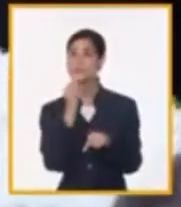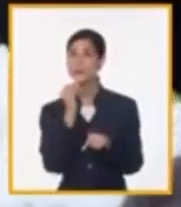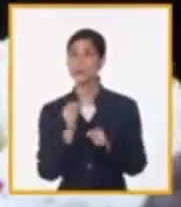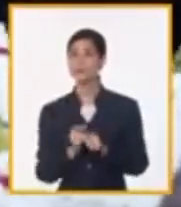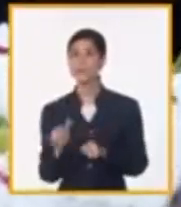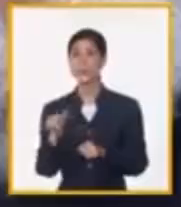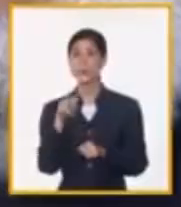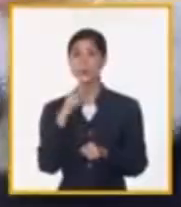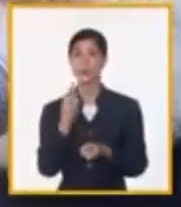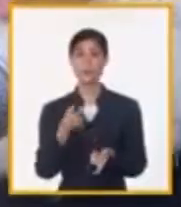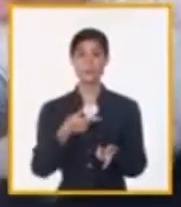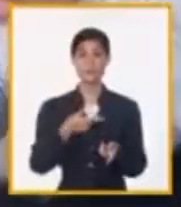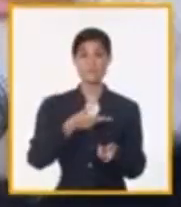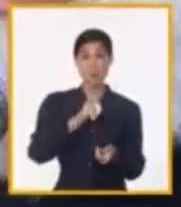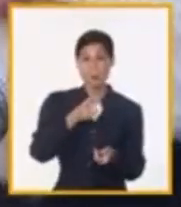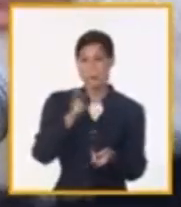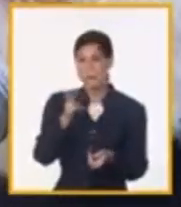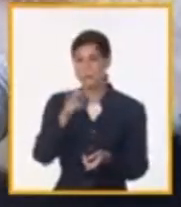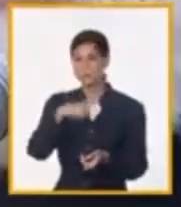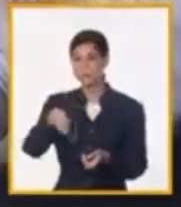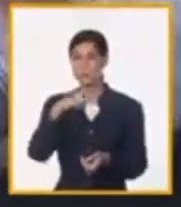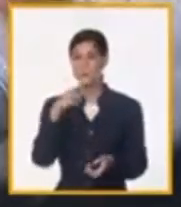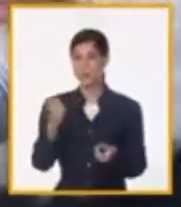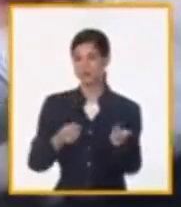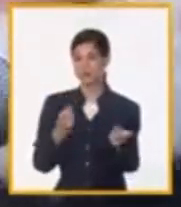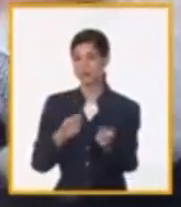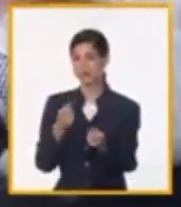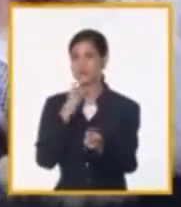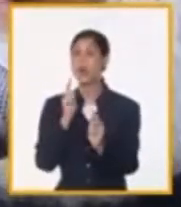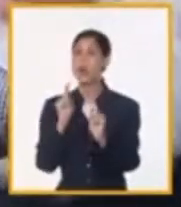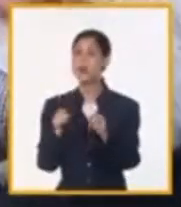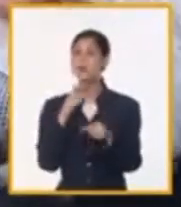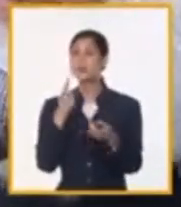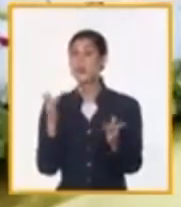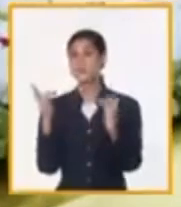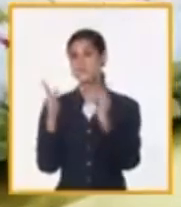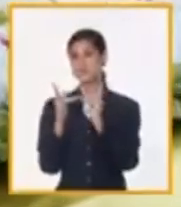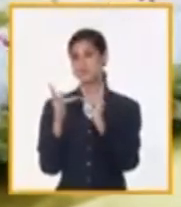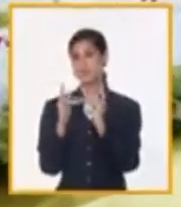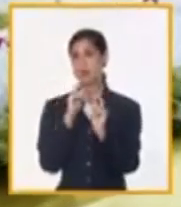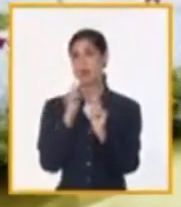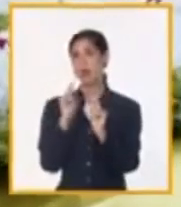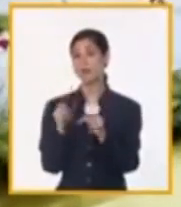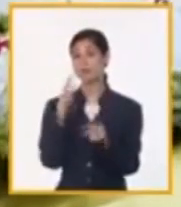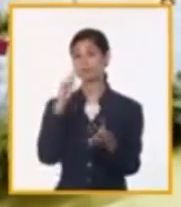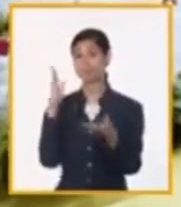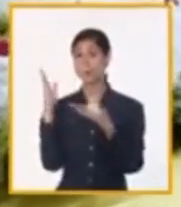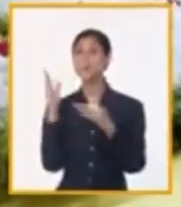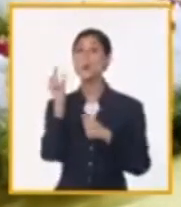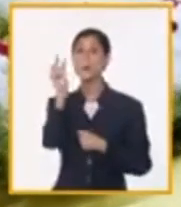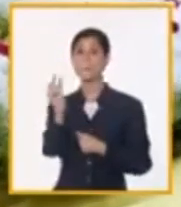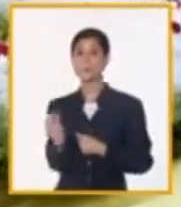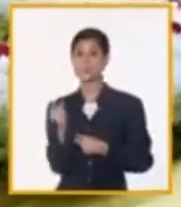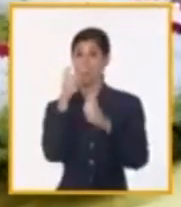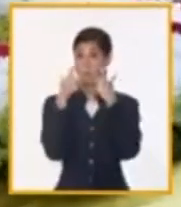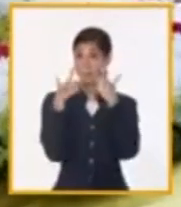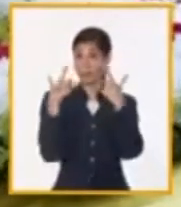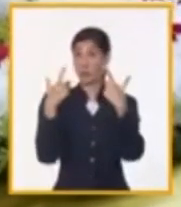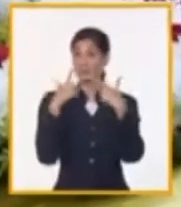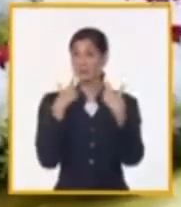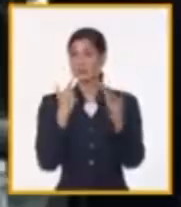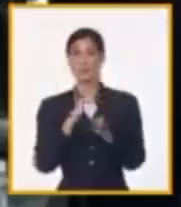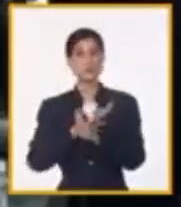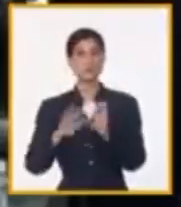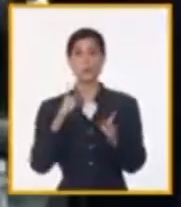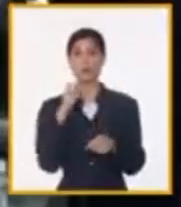cuentas pendientes lo hizo durante el funeral de Ibrahim aquil un alto Rango militar muerto el viernes en un bombardeo